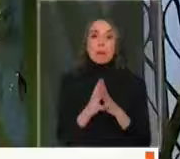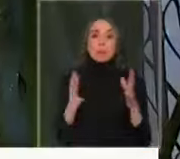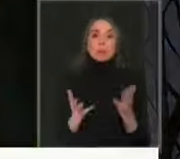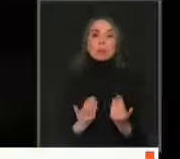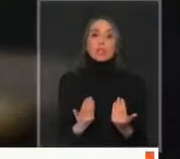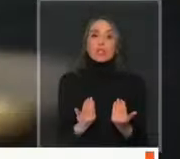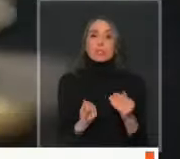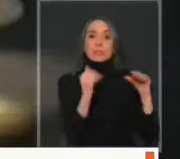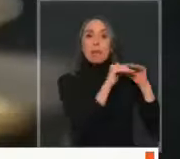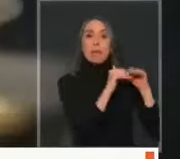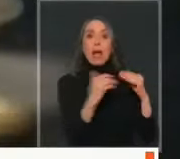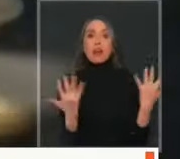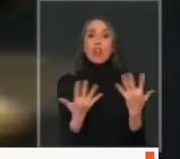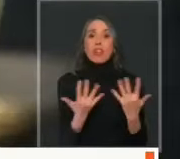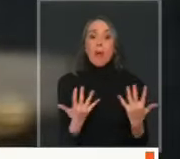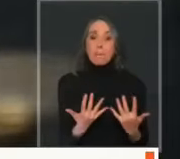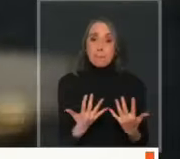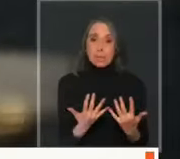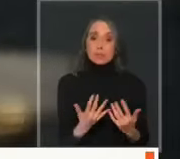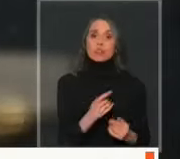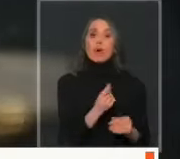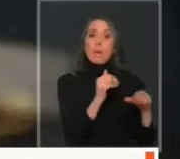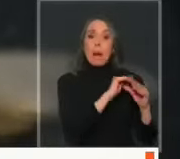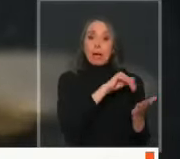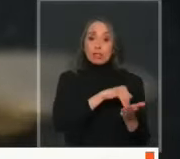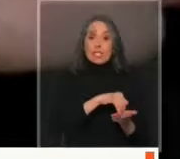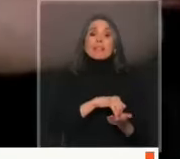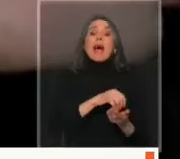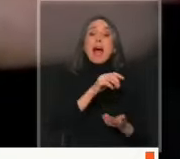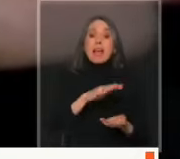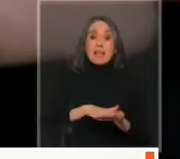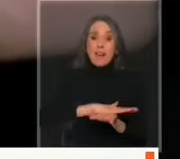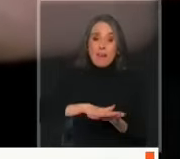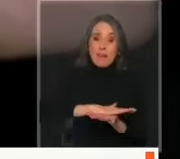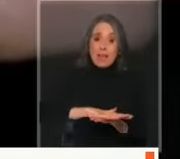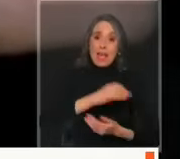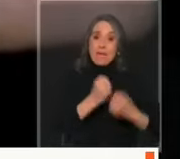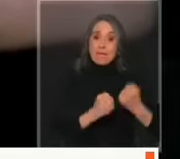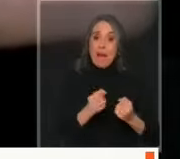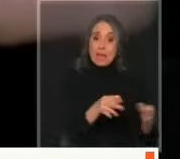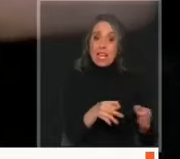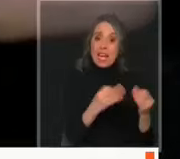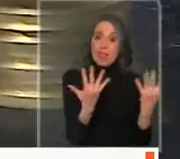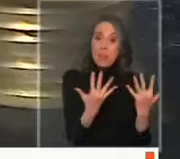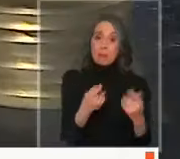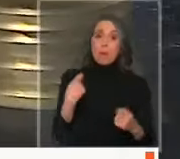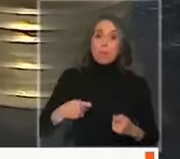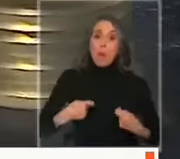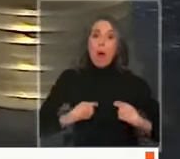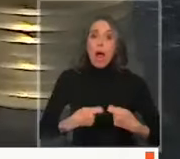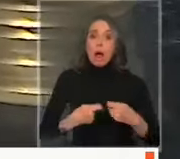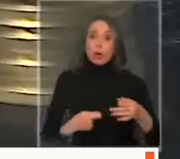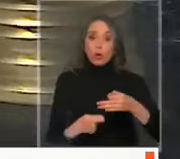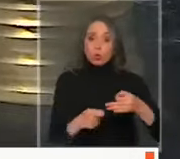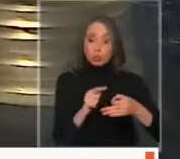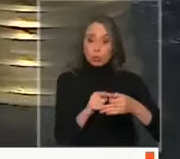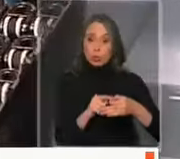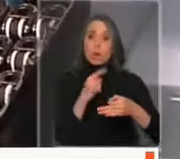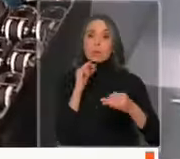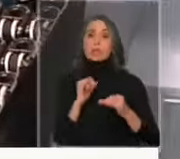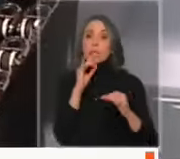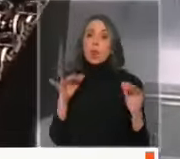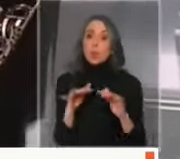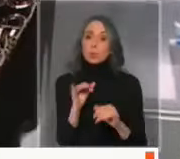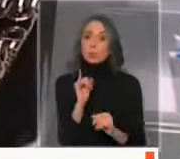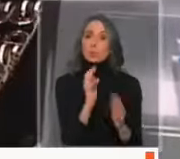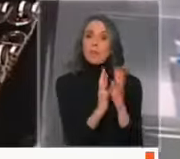de parte de los bancos. Nos reconoce que el costo de producirla es mayor que su valor por los materiales que se ocupan, pero destaca su uso